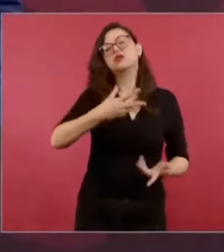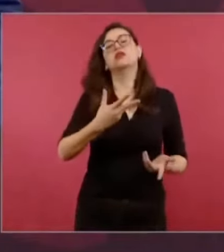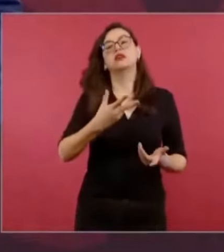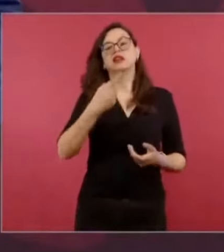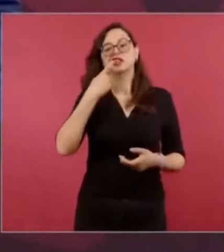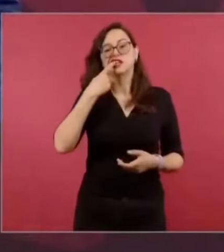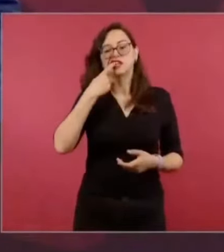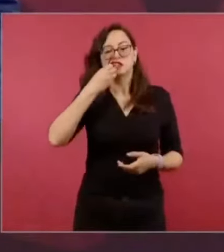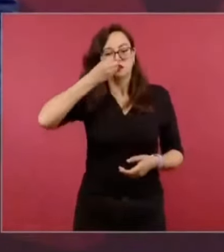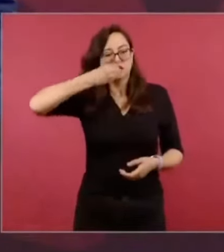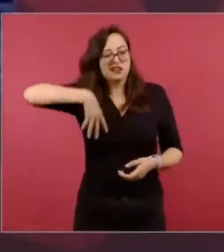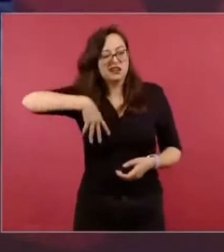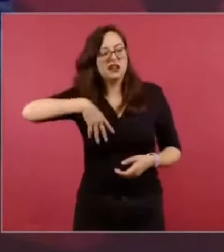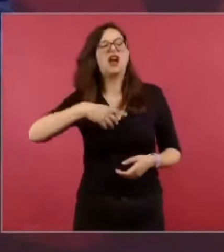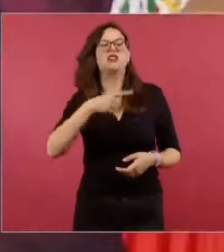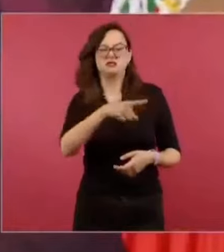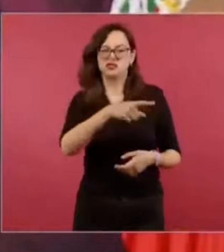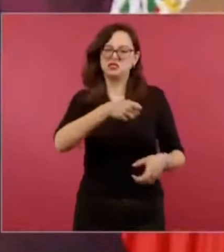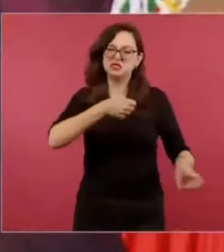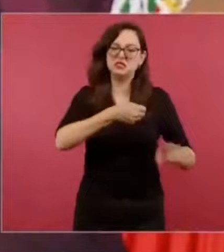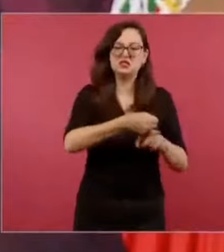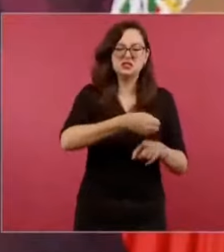chimuelos y